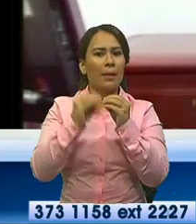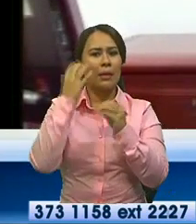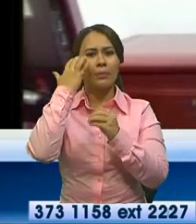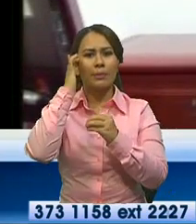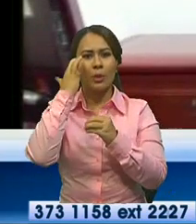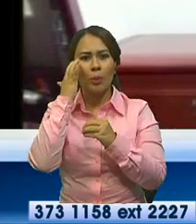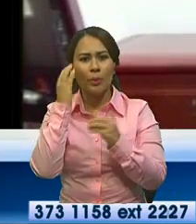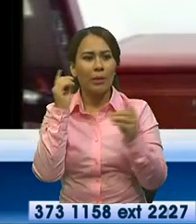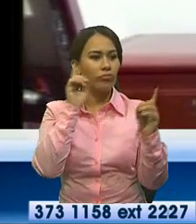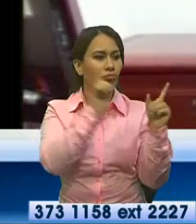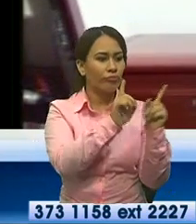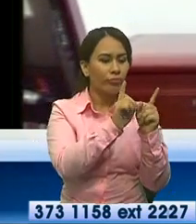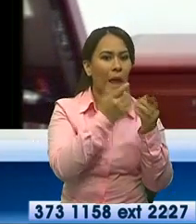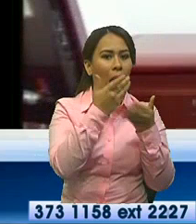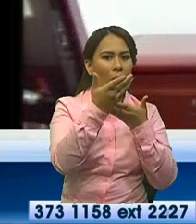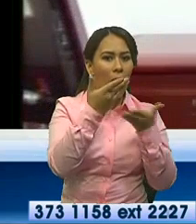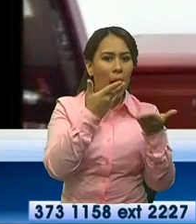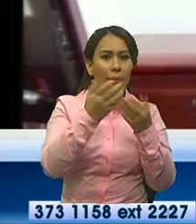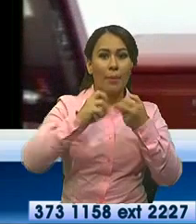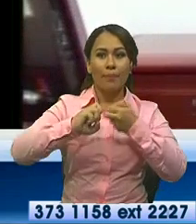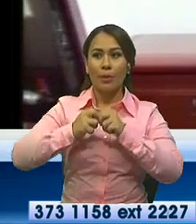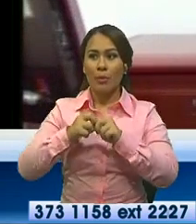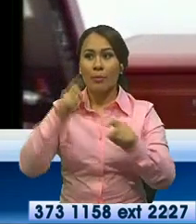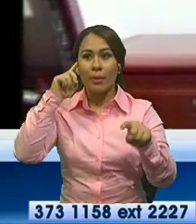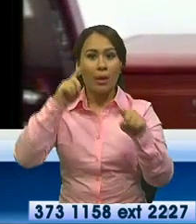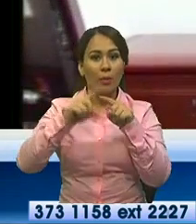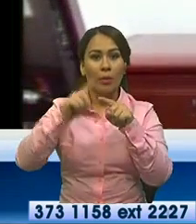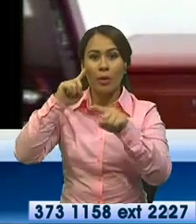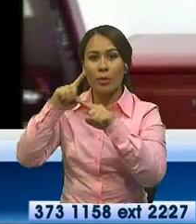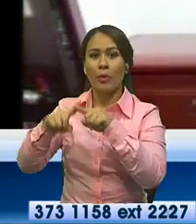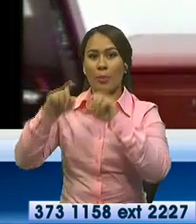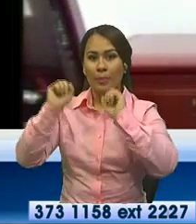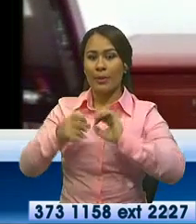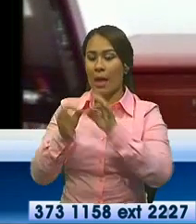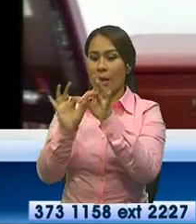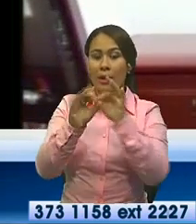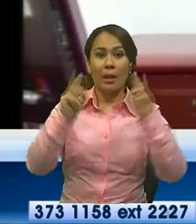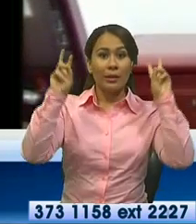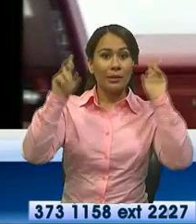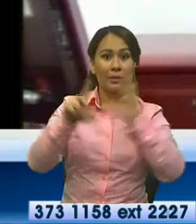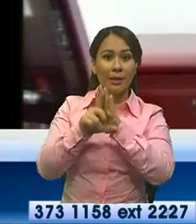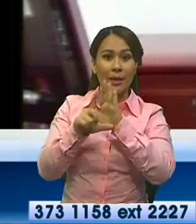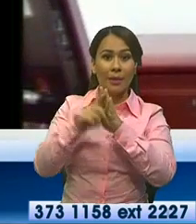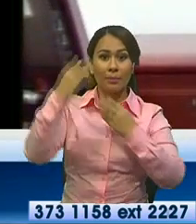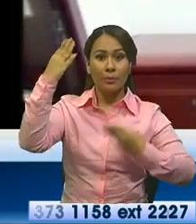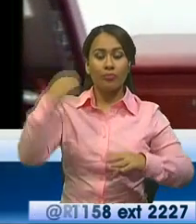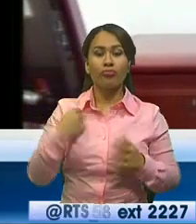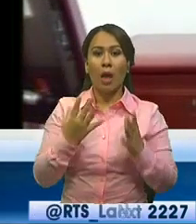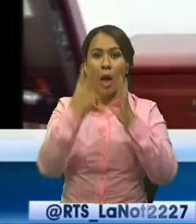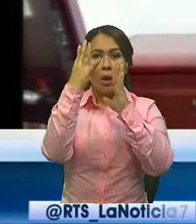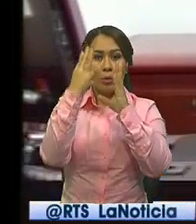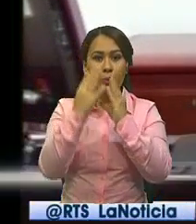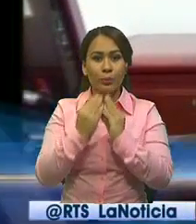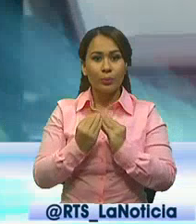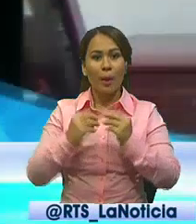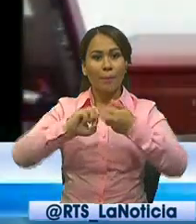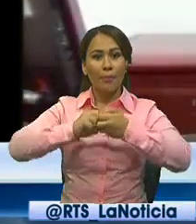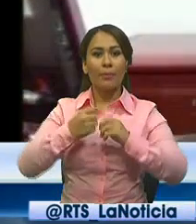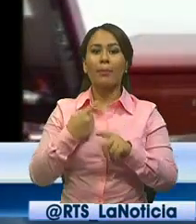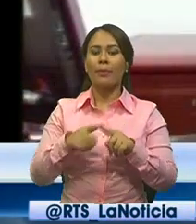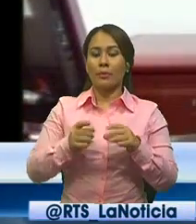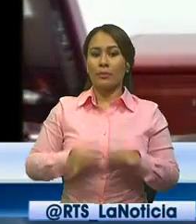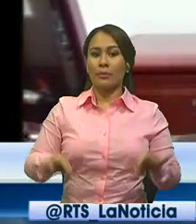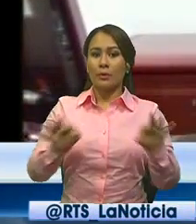a resolver controversias, construir acuerdos, corregir políticas públicas, reducir los conflictos, pero sobre todo y ante